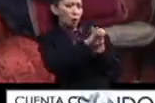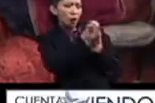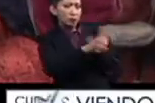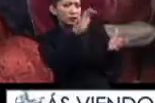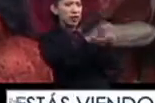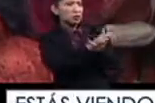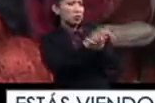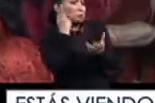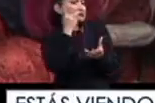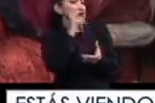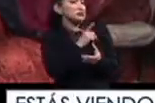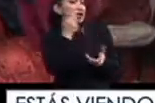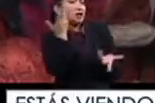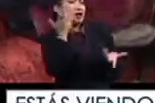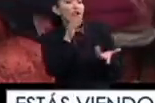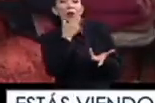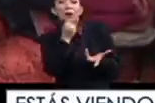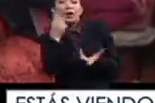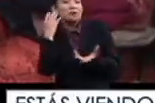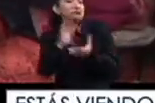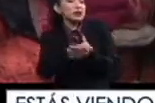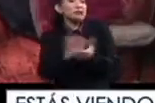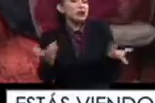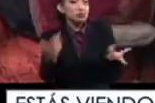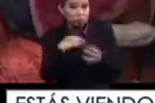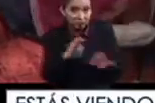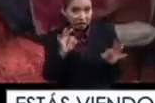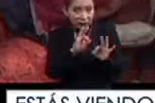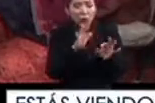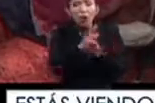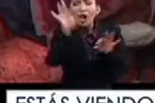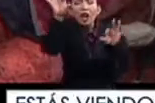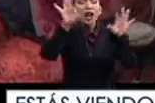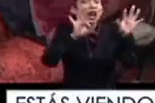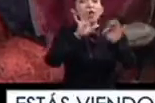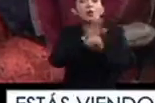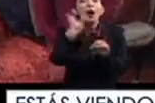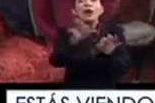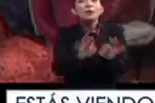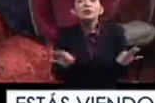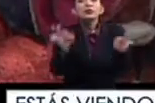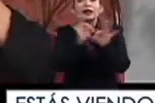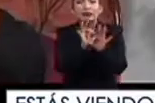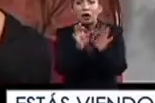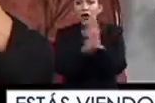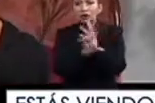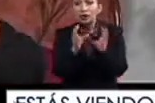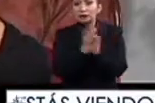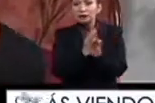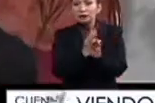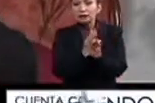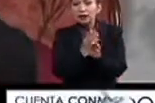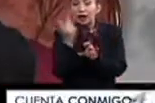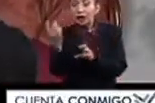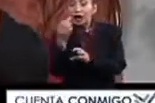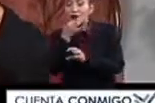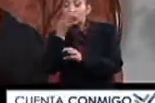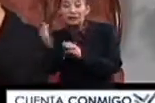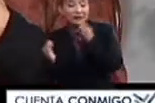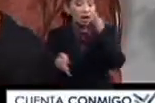haya casado la princesa tal con el príncipe tal, ¿no? Digo, ¿qué significado tiene? Y cómo esas dos